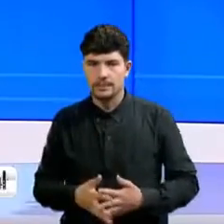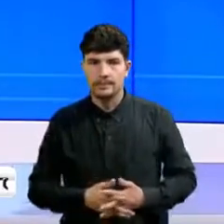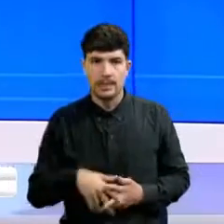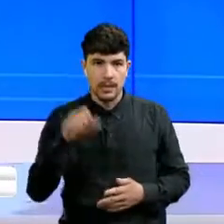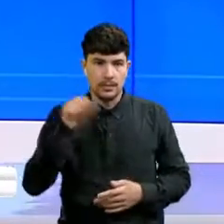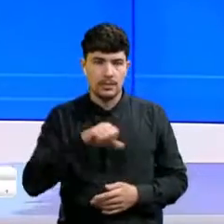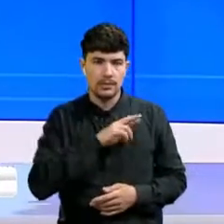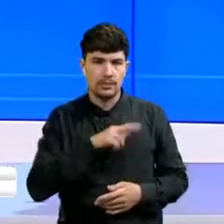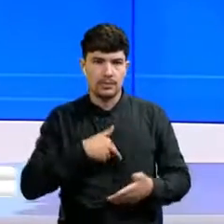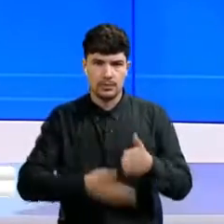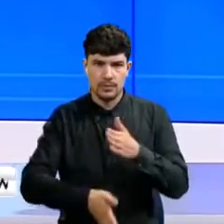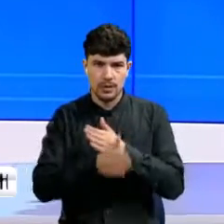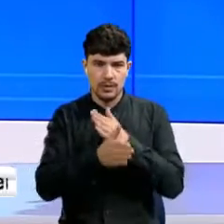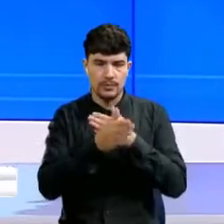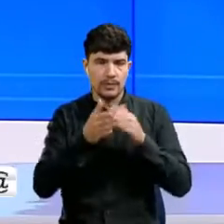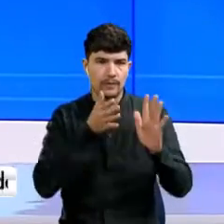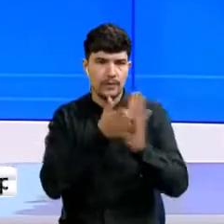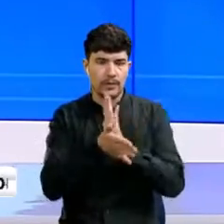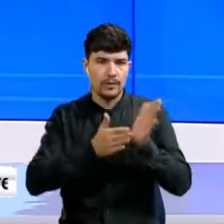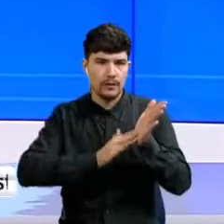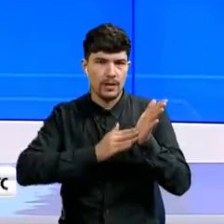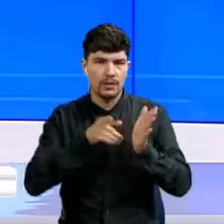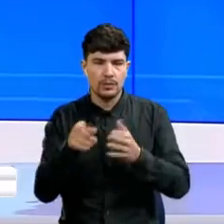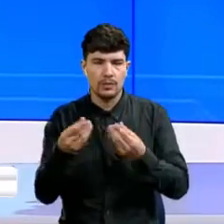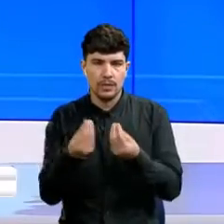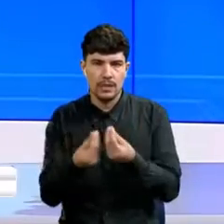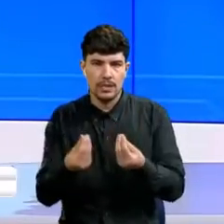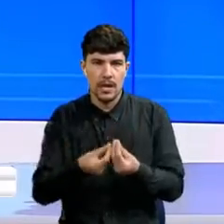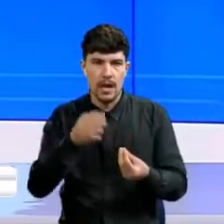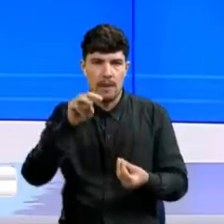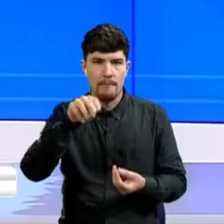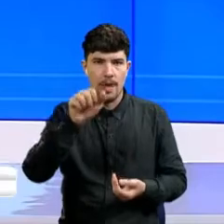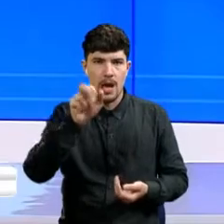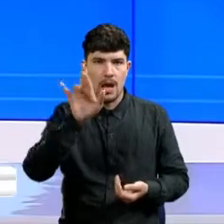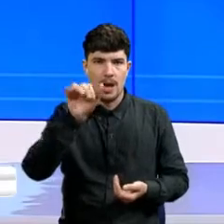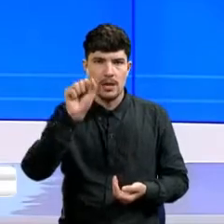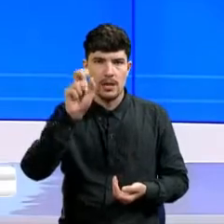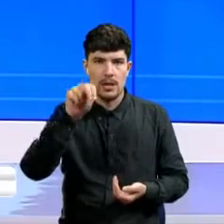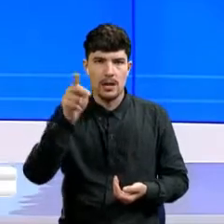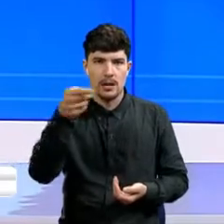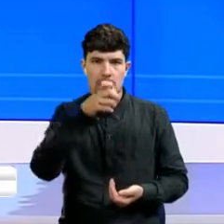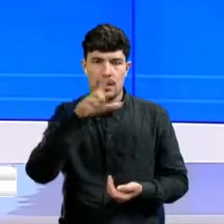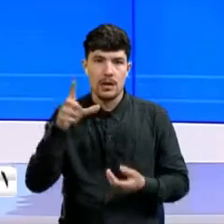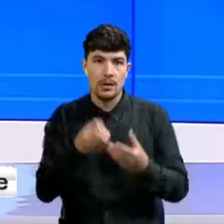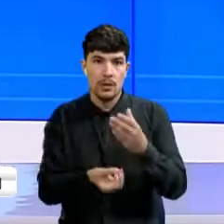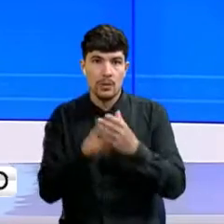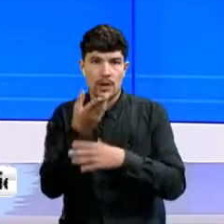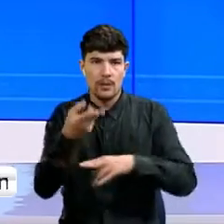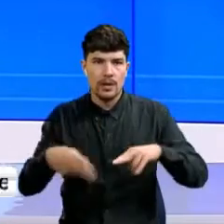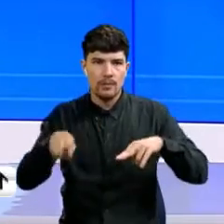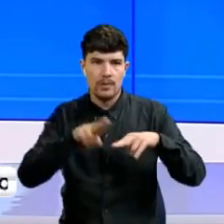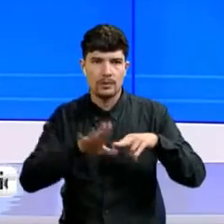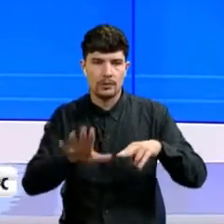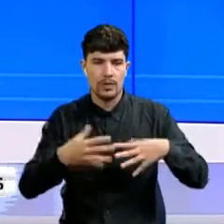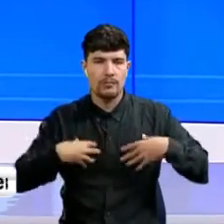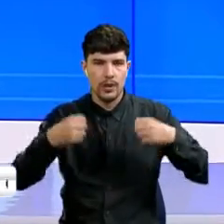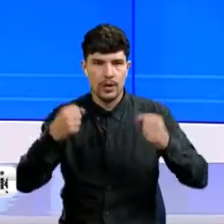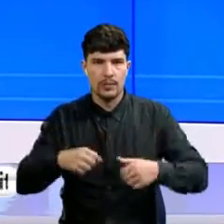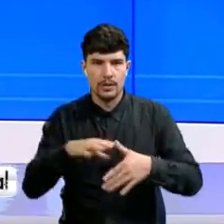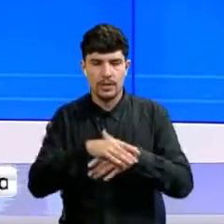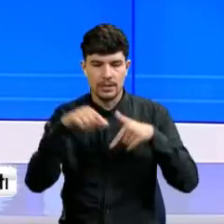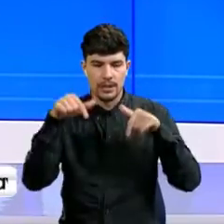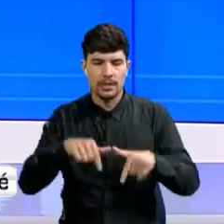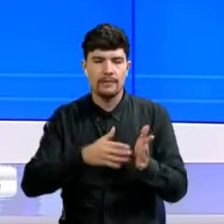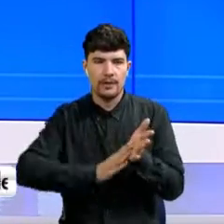Regresamos a Florida Blanca, donde nuestra compañera María Ángel Marín, a esta hora de la tarde, nos amplía la información sobre el nuevo impuesto a propietarios de taxis en Florida